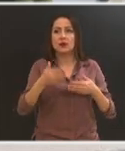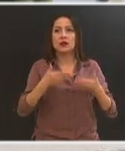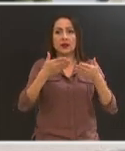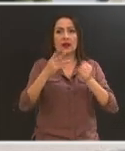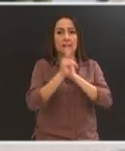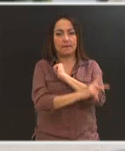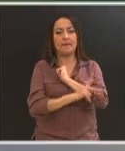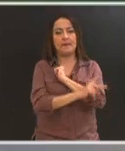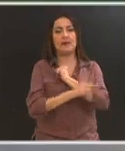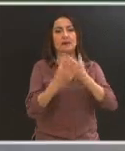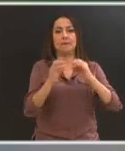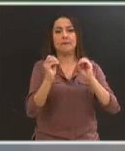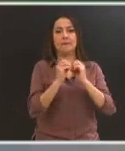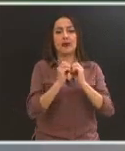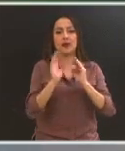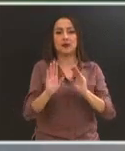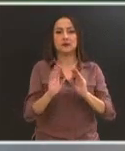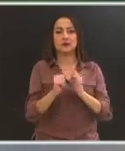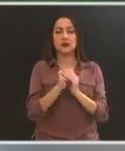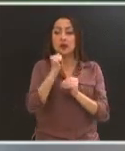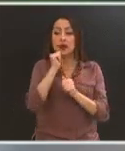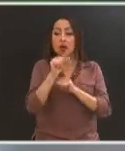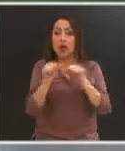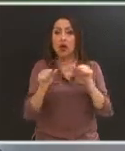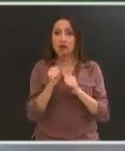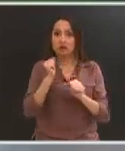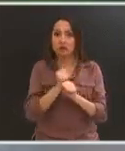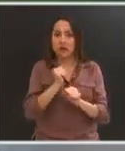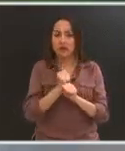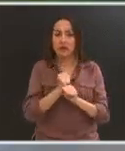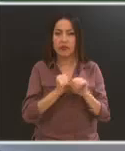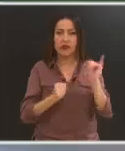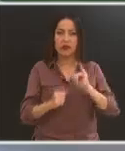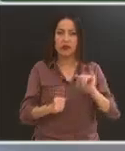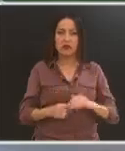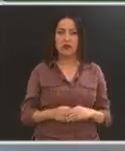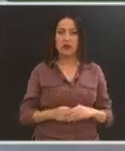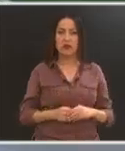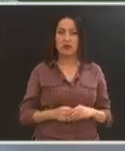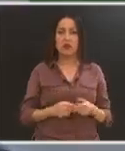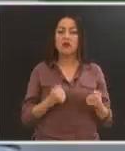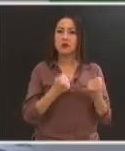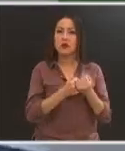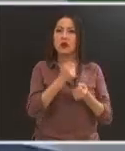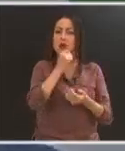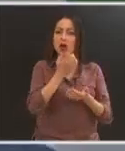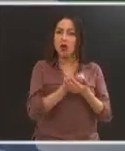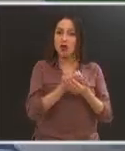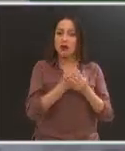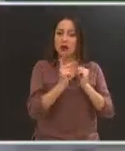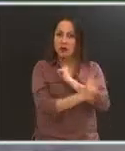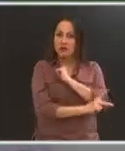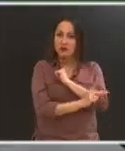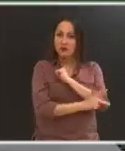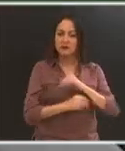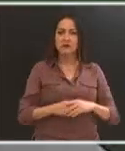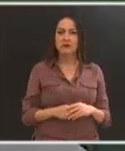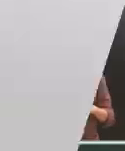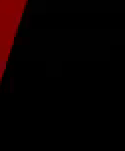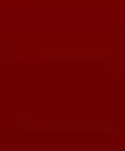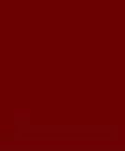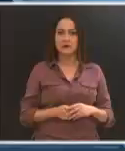al país en lo que es en la parte del empleo y por otro lado la contribución a la economía del país.